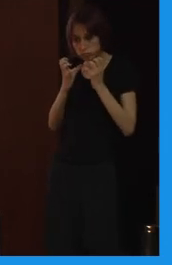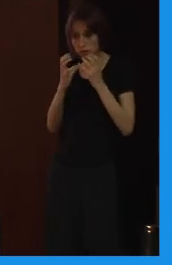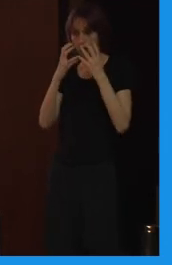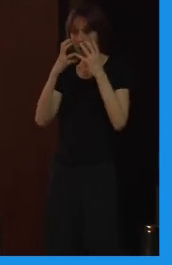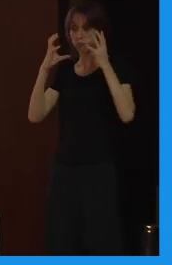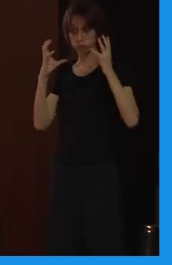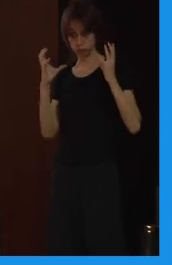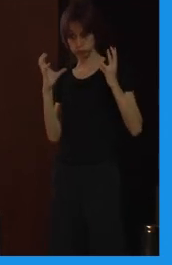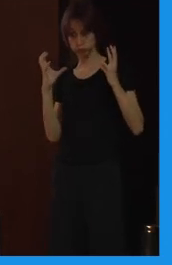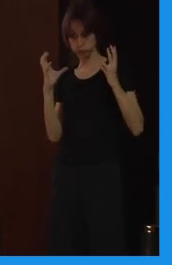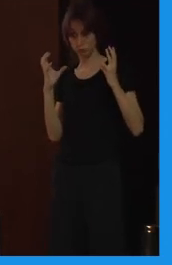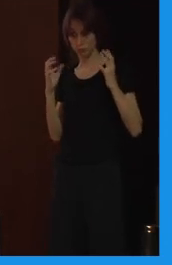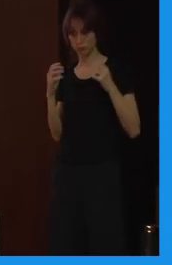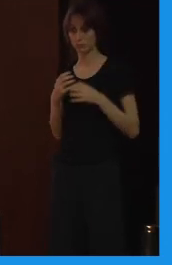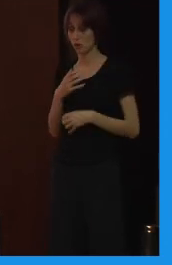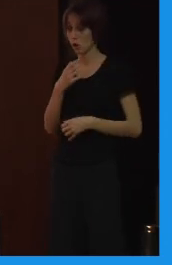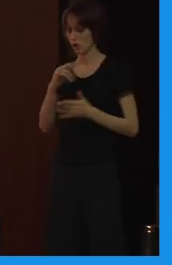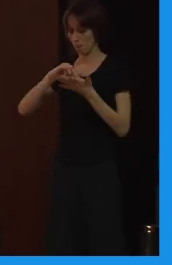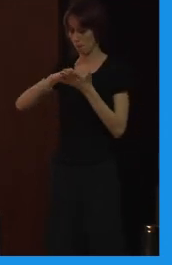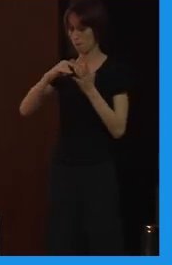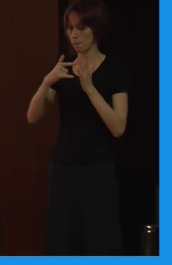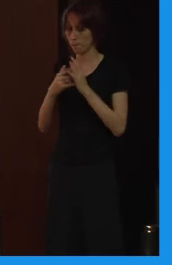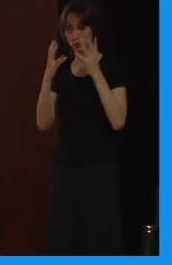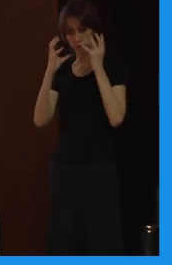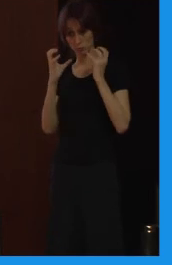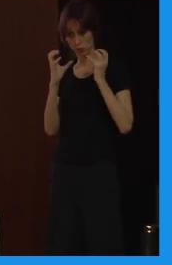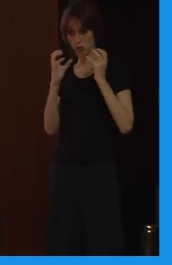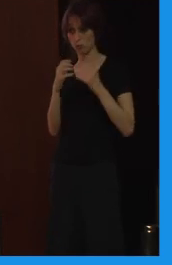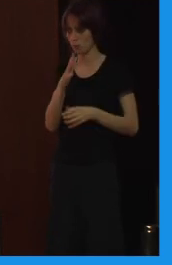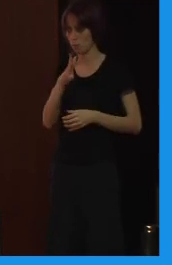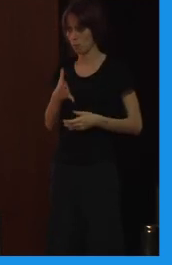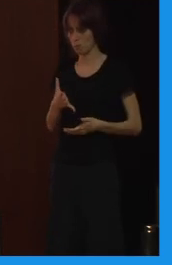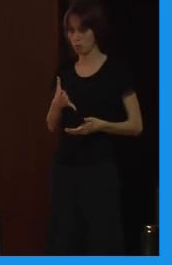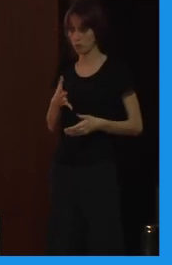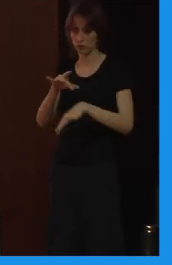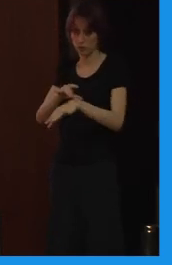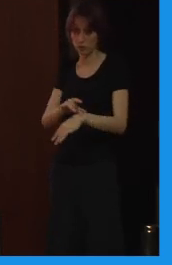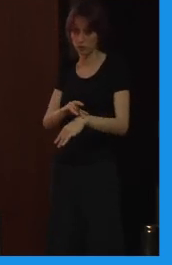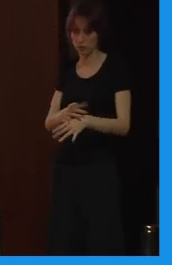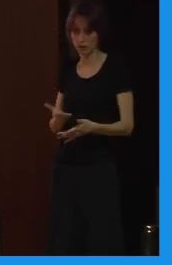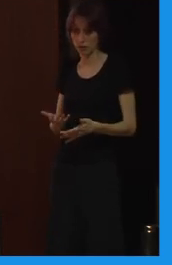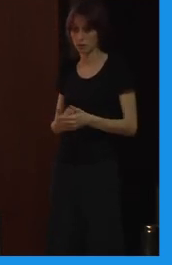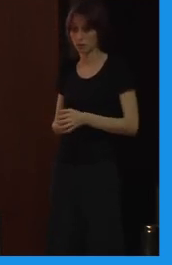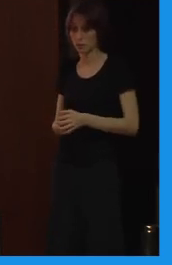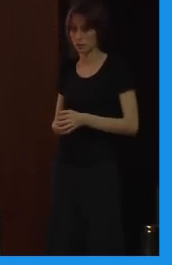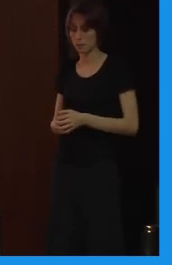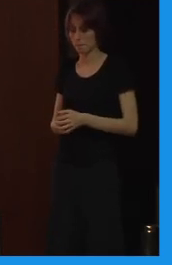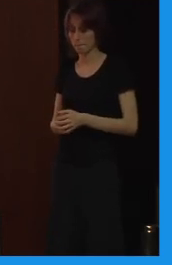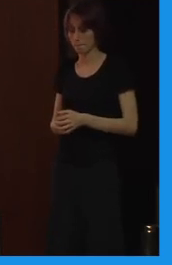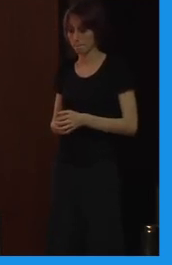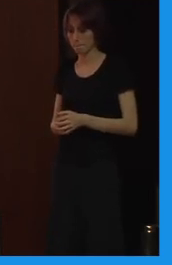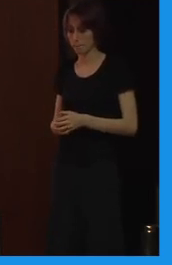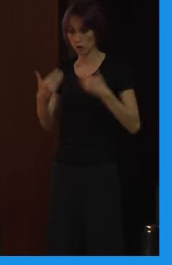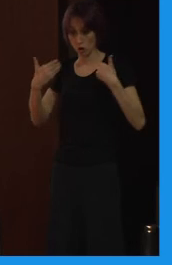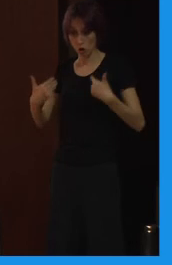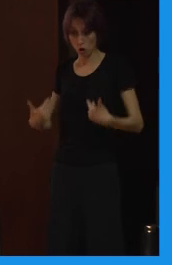70% tienen obesidad, y obesidad es un índice de masa corporal por encima de 30